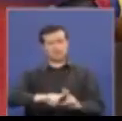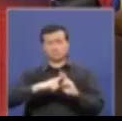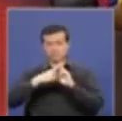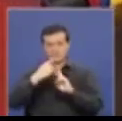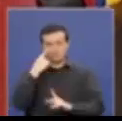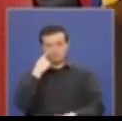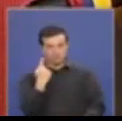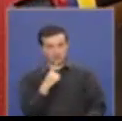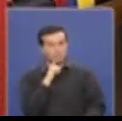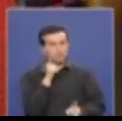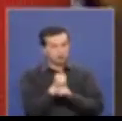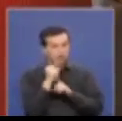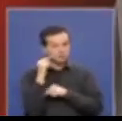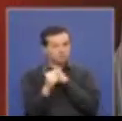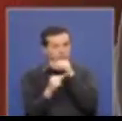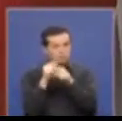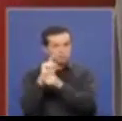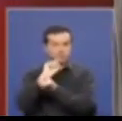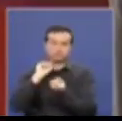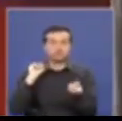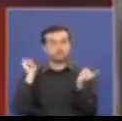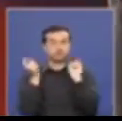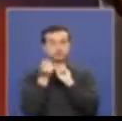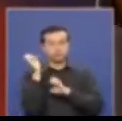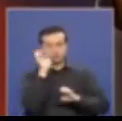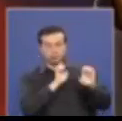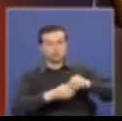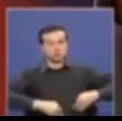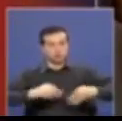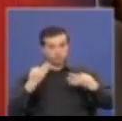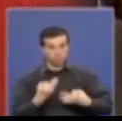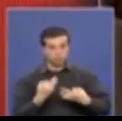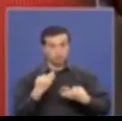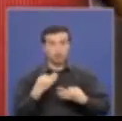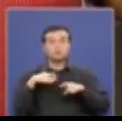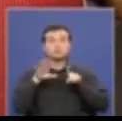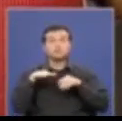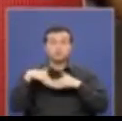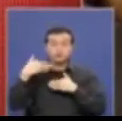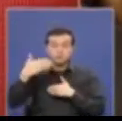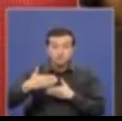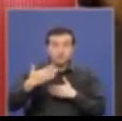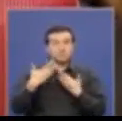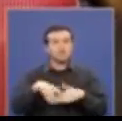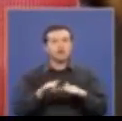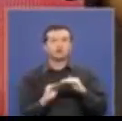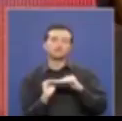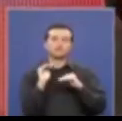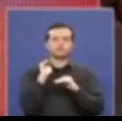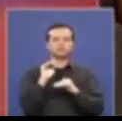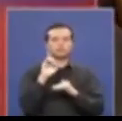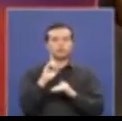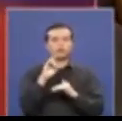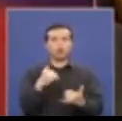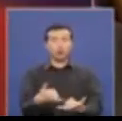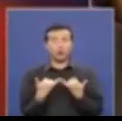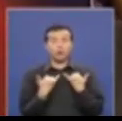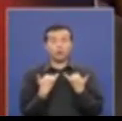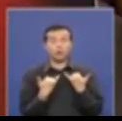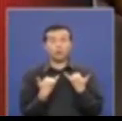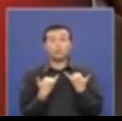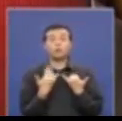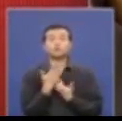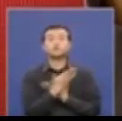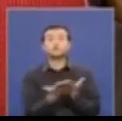empezando, verá cómo vamos a mejorar en evaluación. Efectivamente, después de 6 meses ya lograron la D. ¿Y saben en qué categoría están ahora?